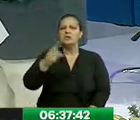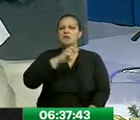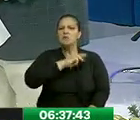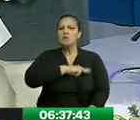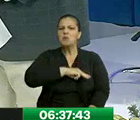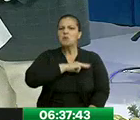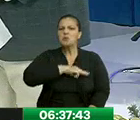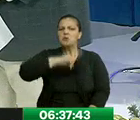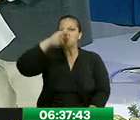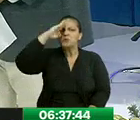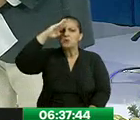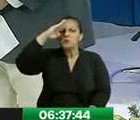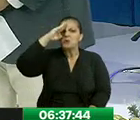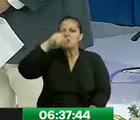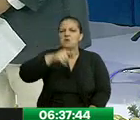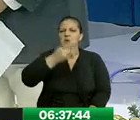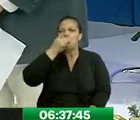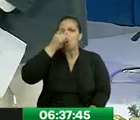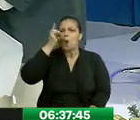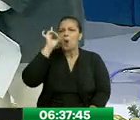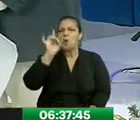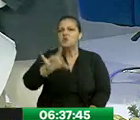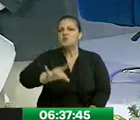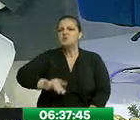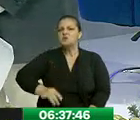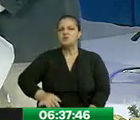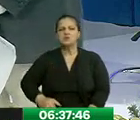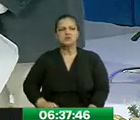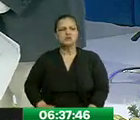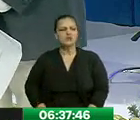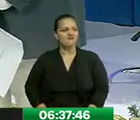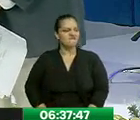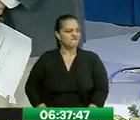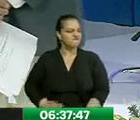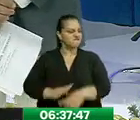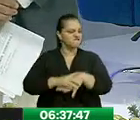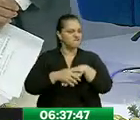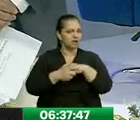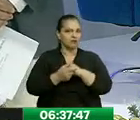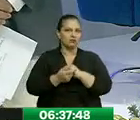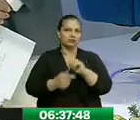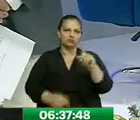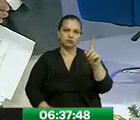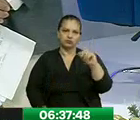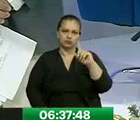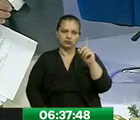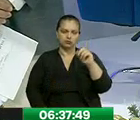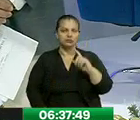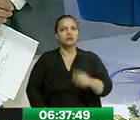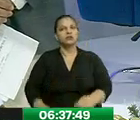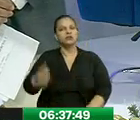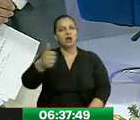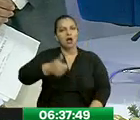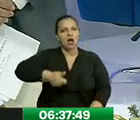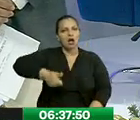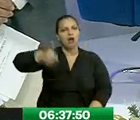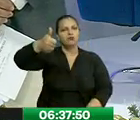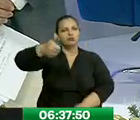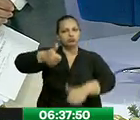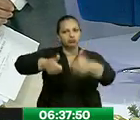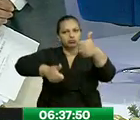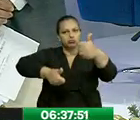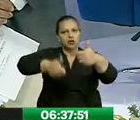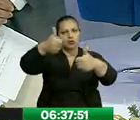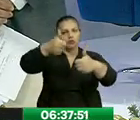un respeto total al uniforme. Recuerden que en las escuelas nos enseñaron a respetar el uniforme a